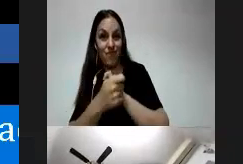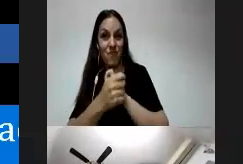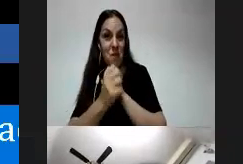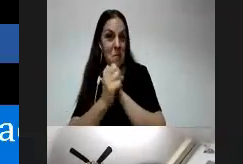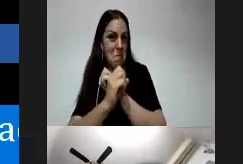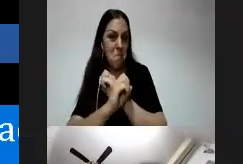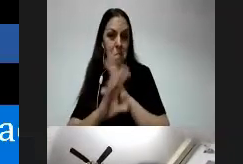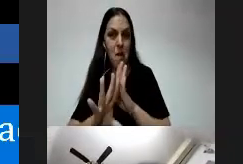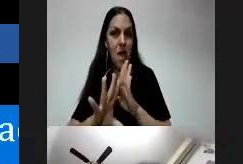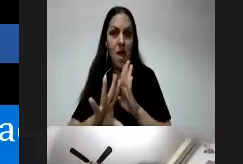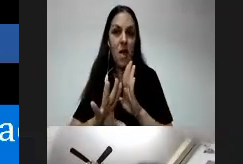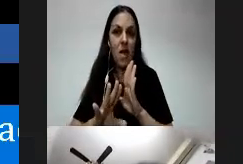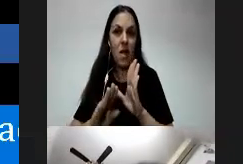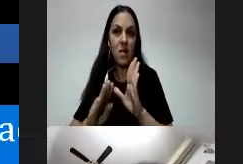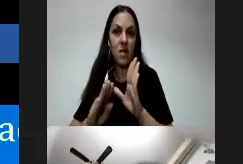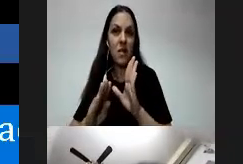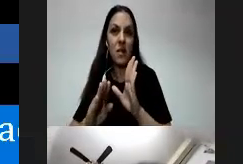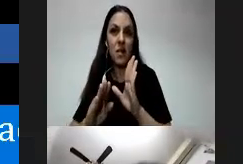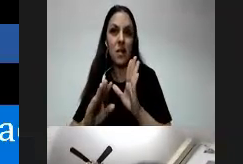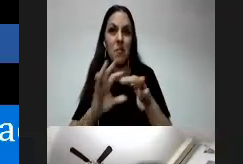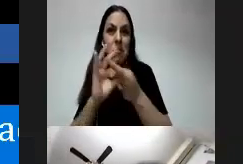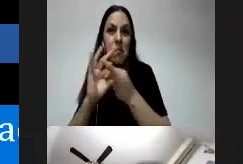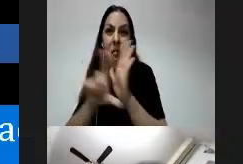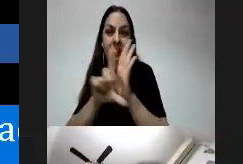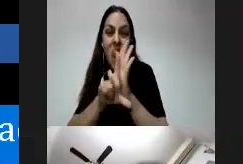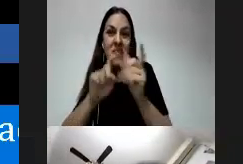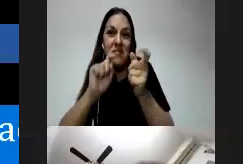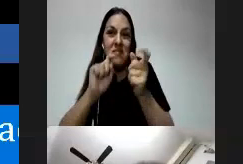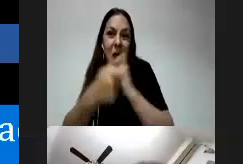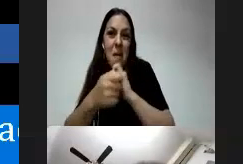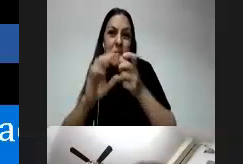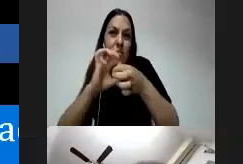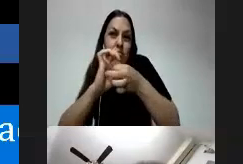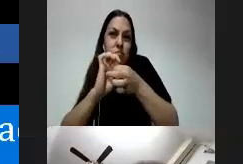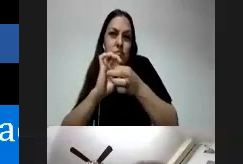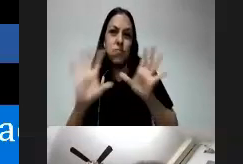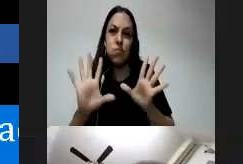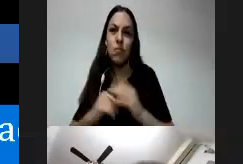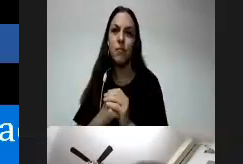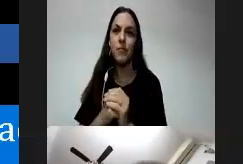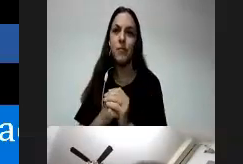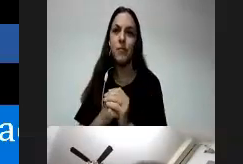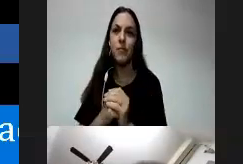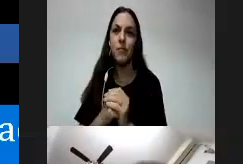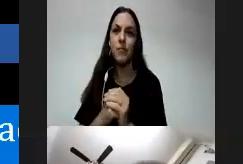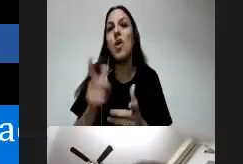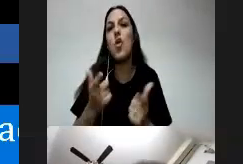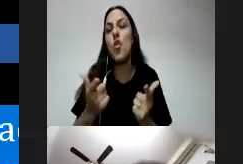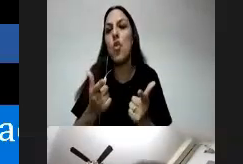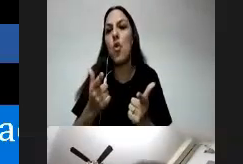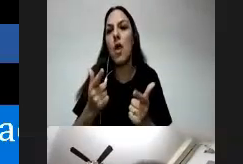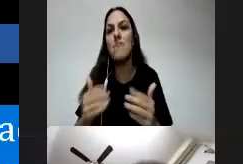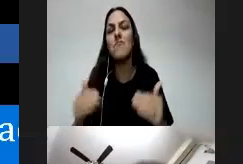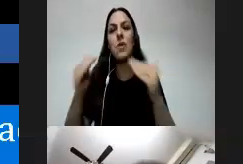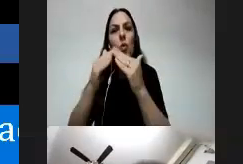leyes que reglamenta y por esa vía conculca el derecho a la igualdad real de oportunidades para las personas con